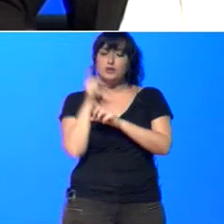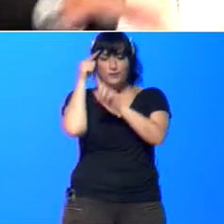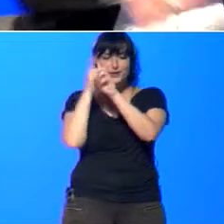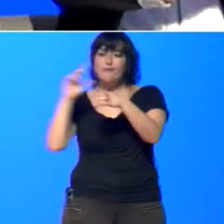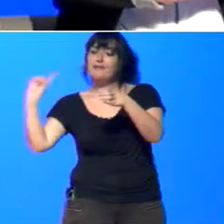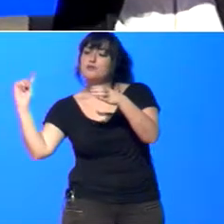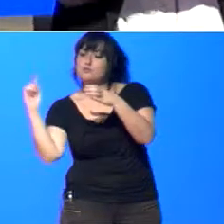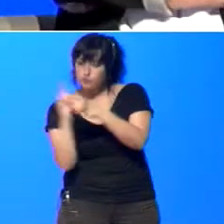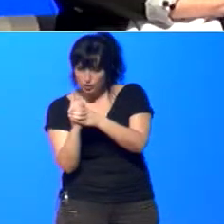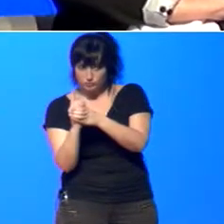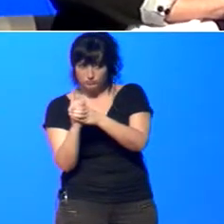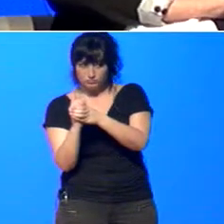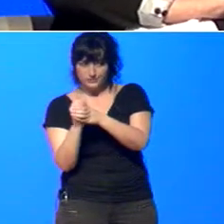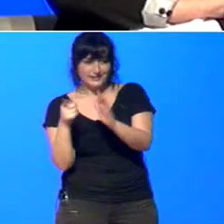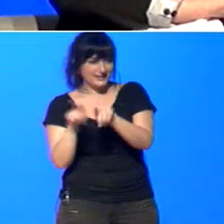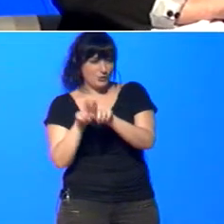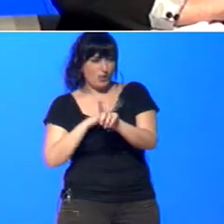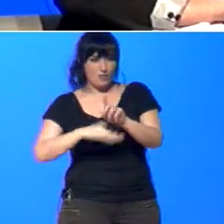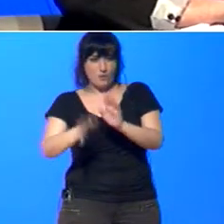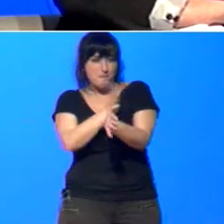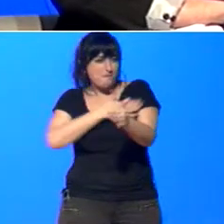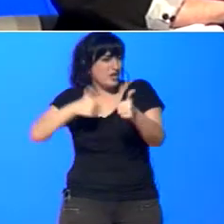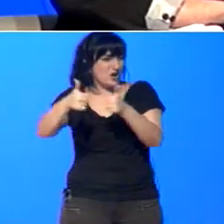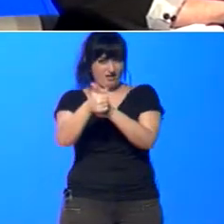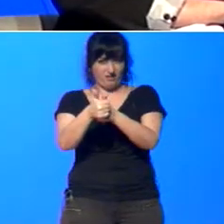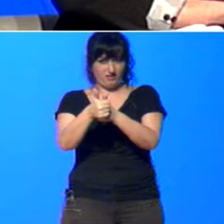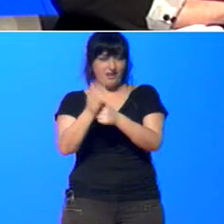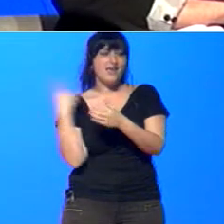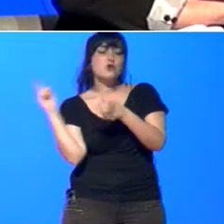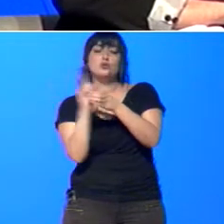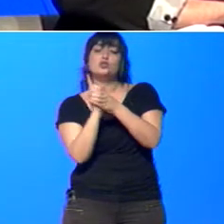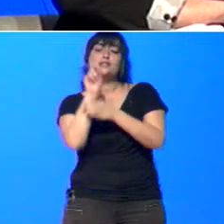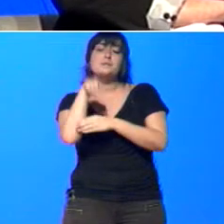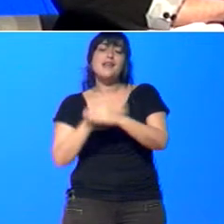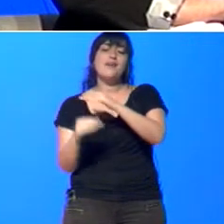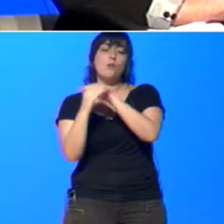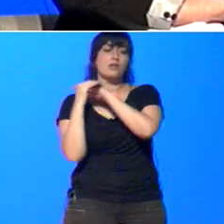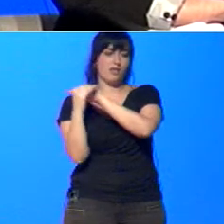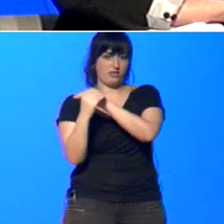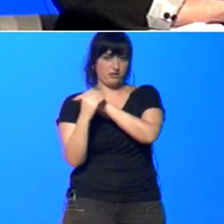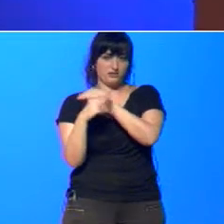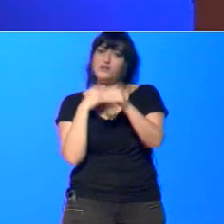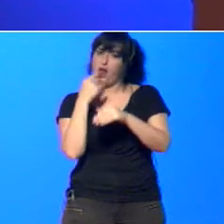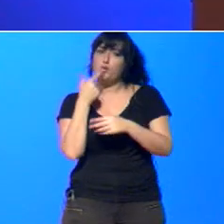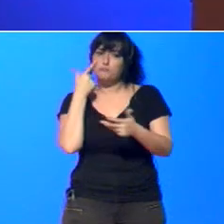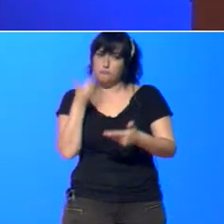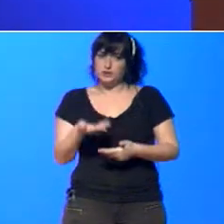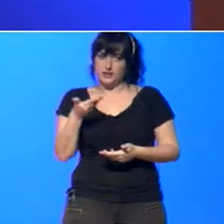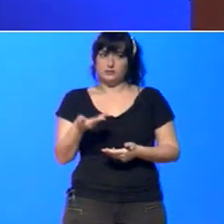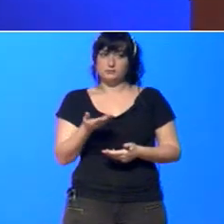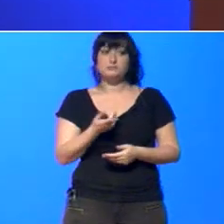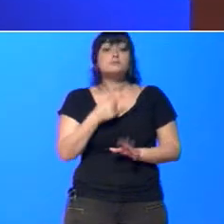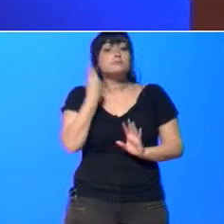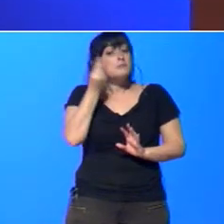incluso considerada línea prioritaria. La inclusión, la equidad, ¿no? Yo creo que eso es una cosa que tenemos que señalar. También me parece que tenemos